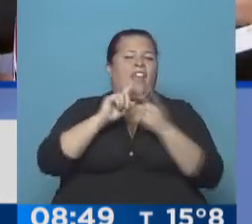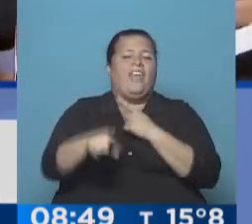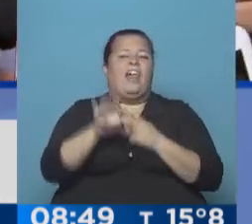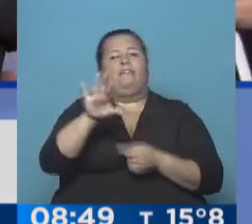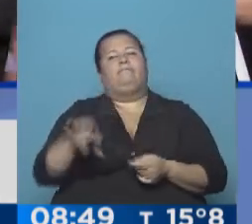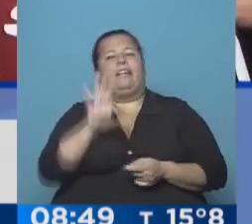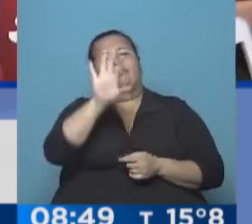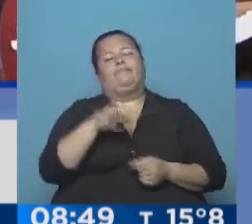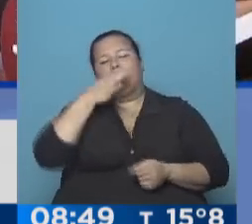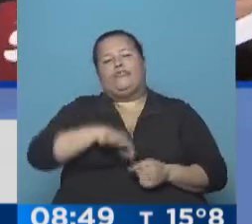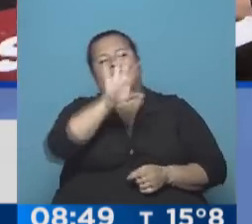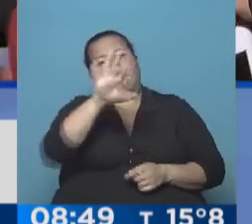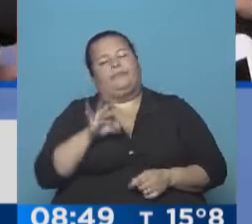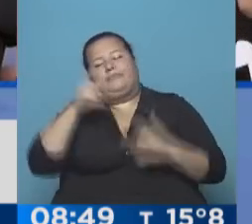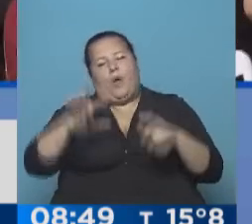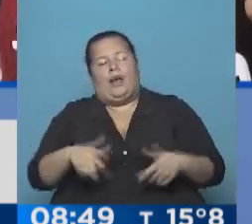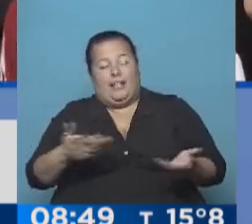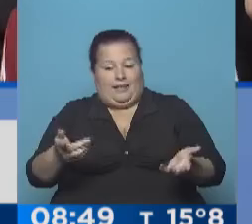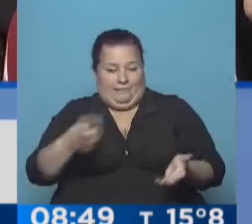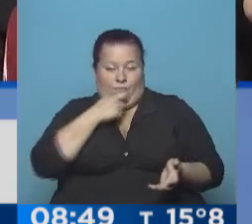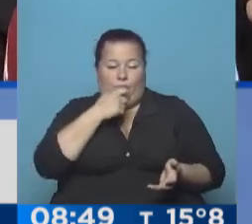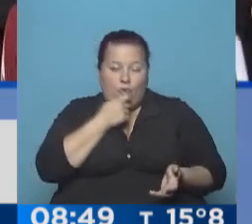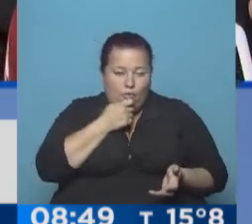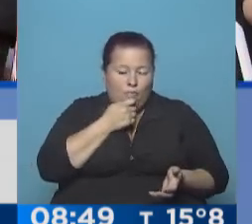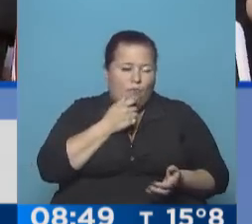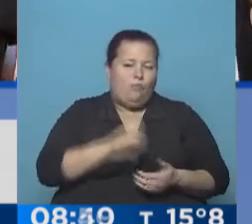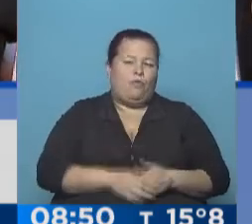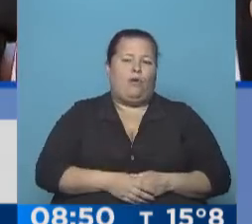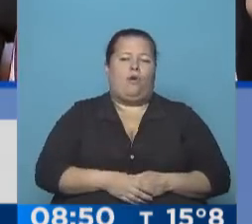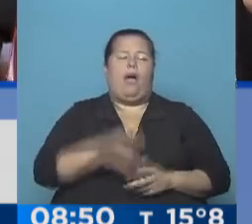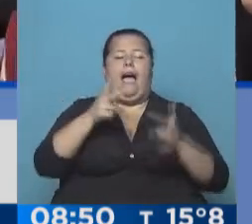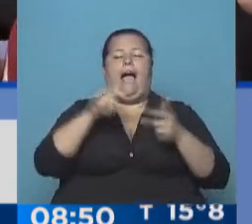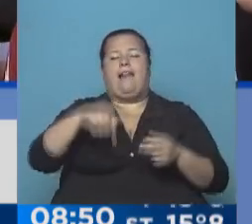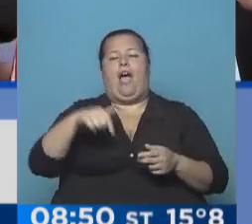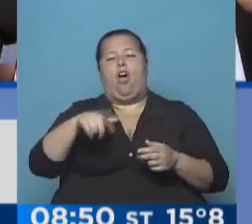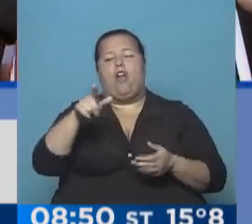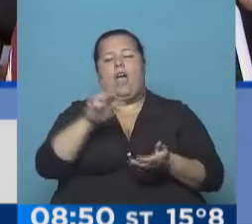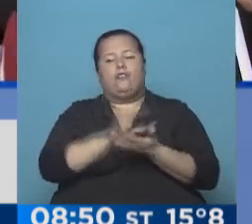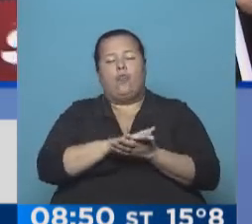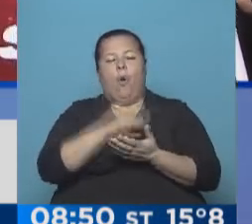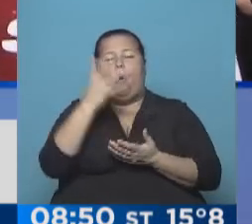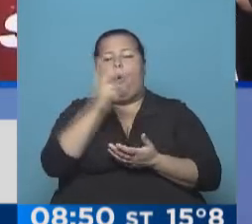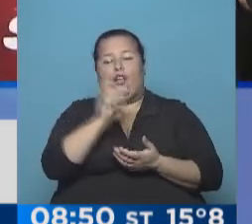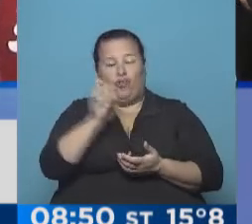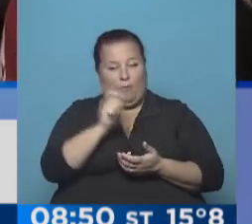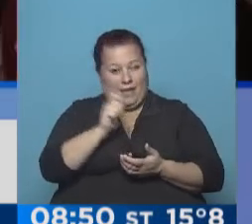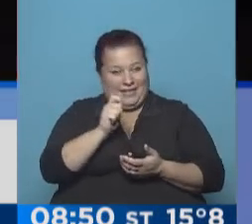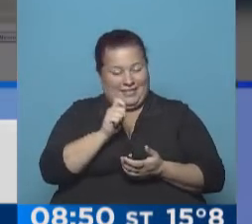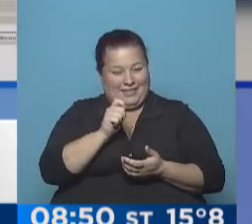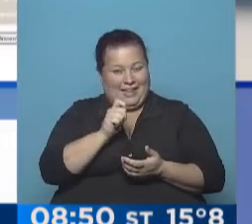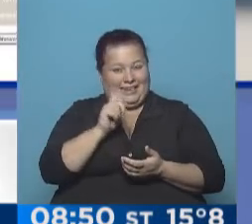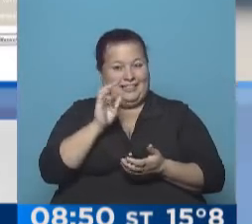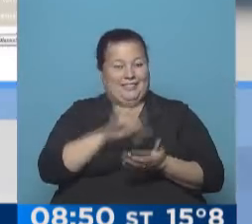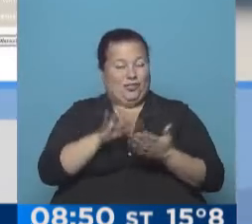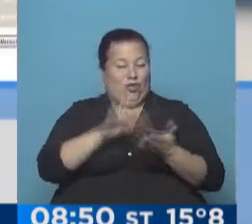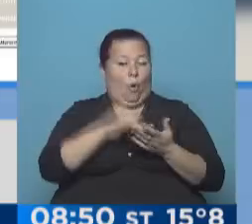elige al proveedor. Si estamos hablando, en este caso, de 4 meses, que fue la